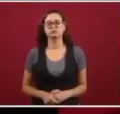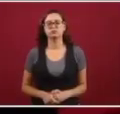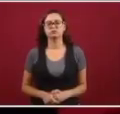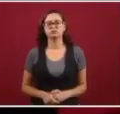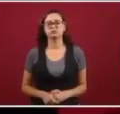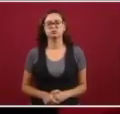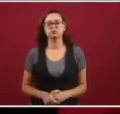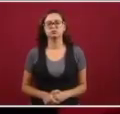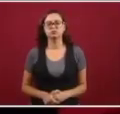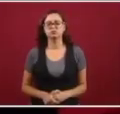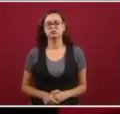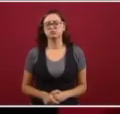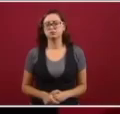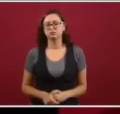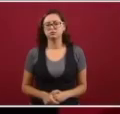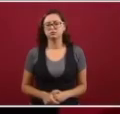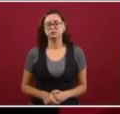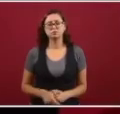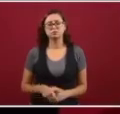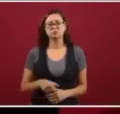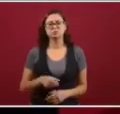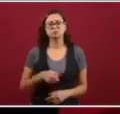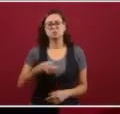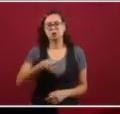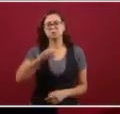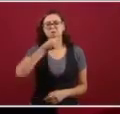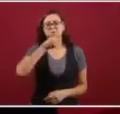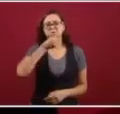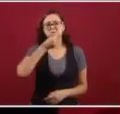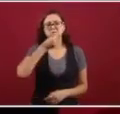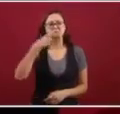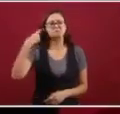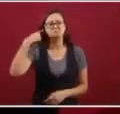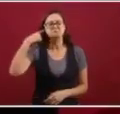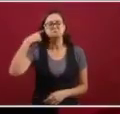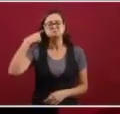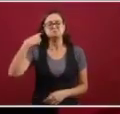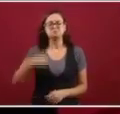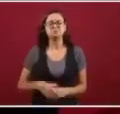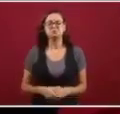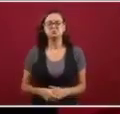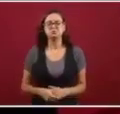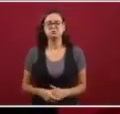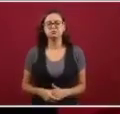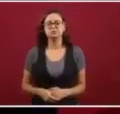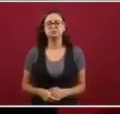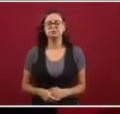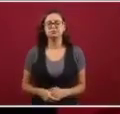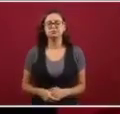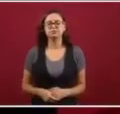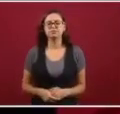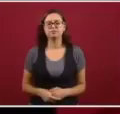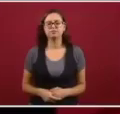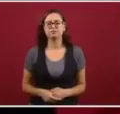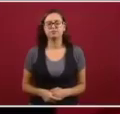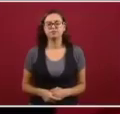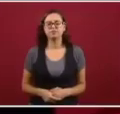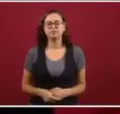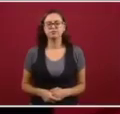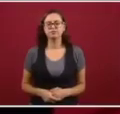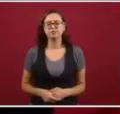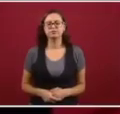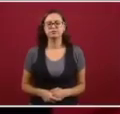Sonora. He realizado un trabajo de investigación de más de 5 meses de la alcaldesa de Navojoa, María Rosario